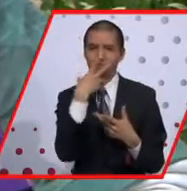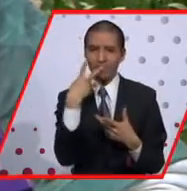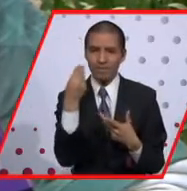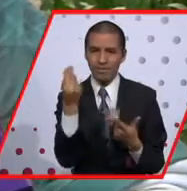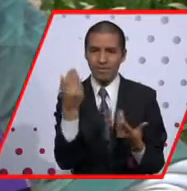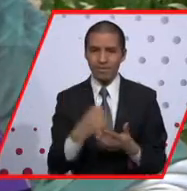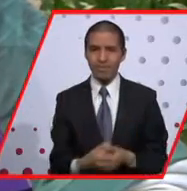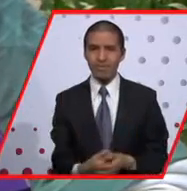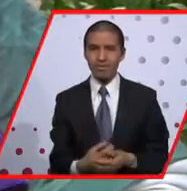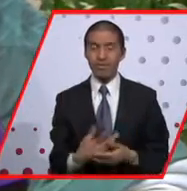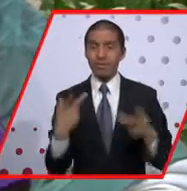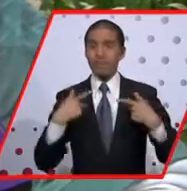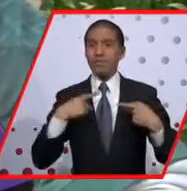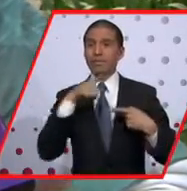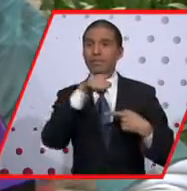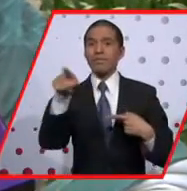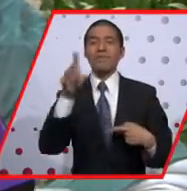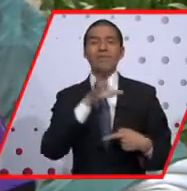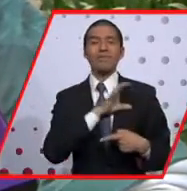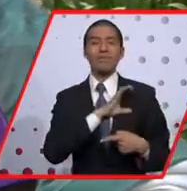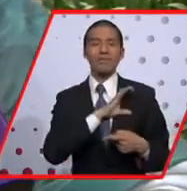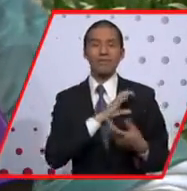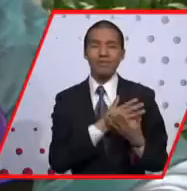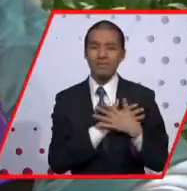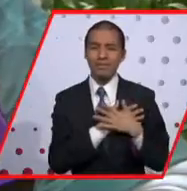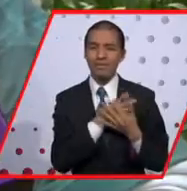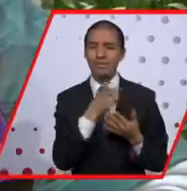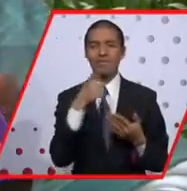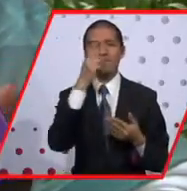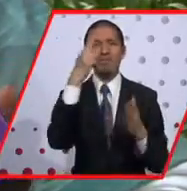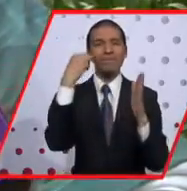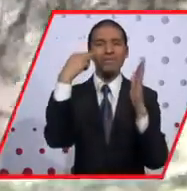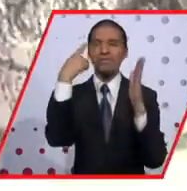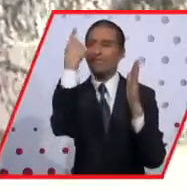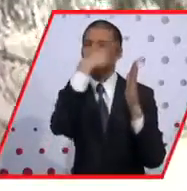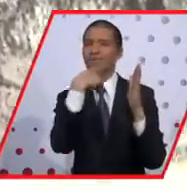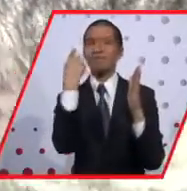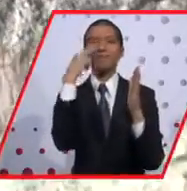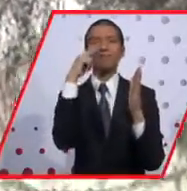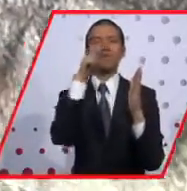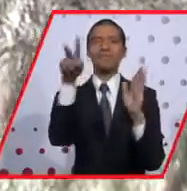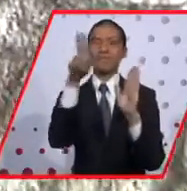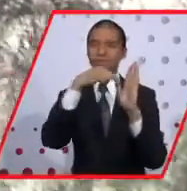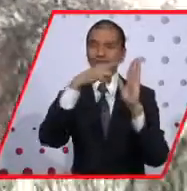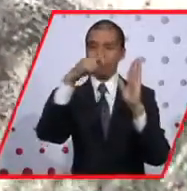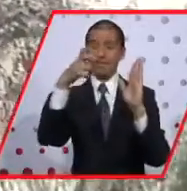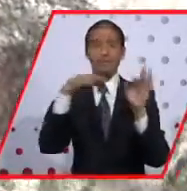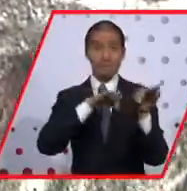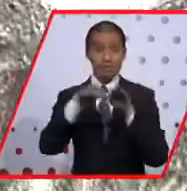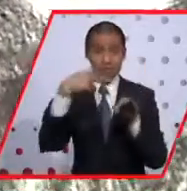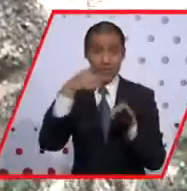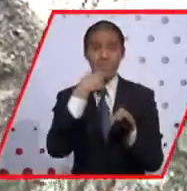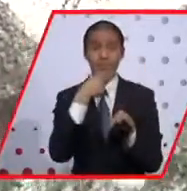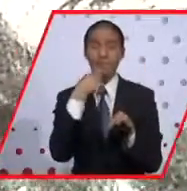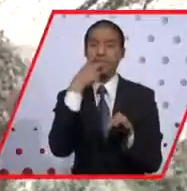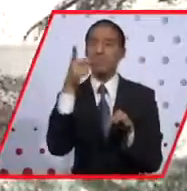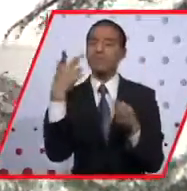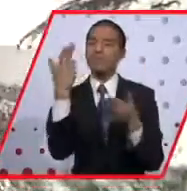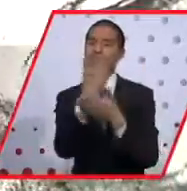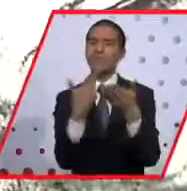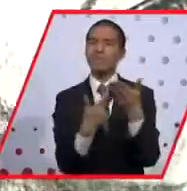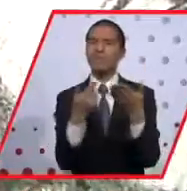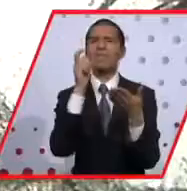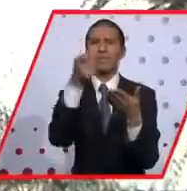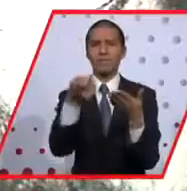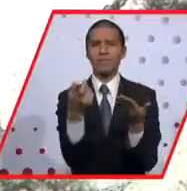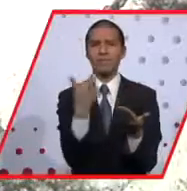Y el amar a las personas, al dibujarlas, disfruto de su valor estético, ¿no? Sobre su labor, Bardo nos platicó que sus dibujos tienen el